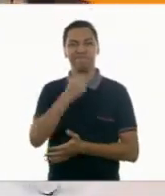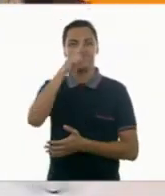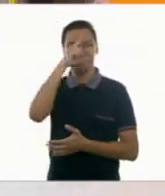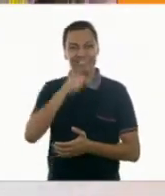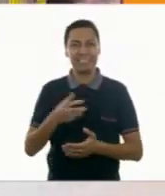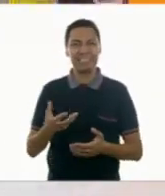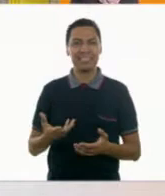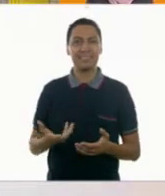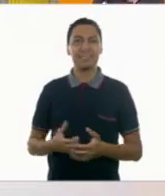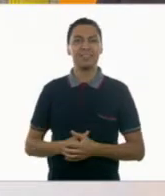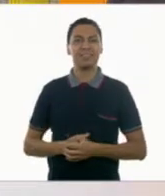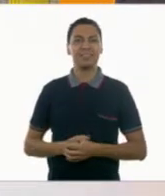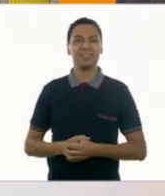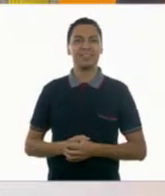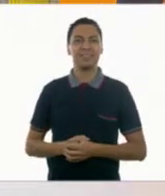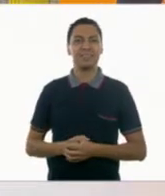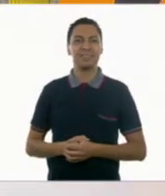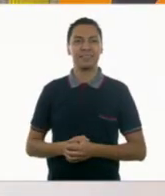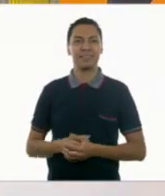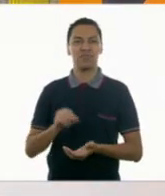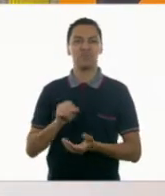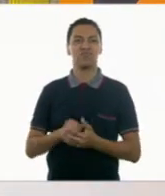pues.